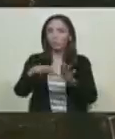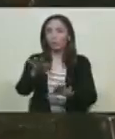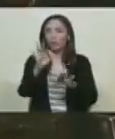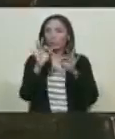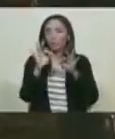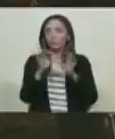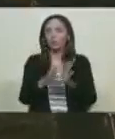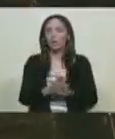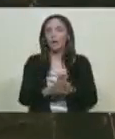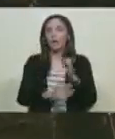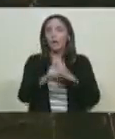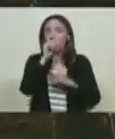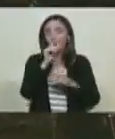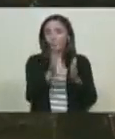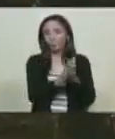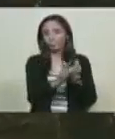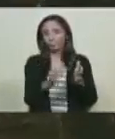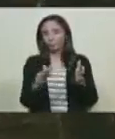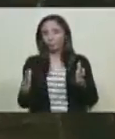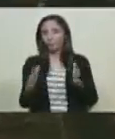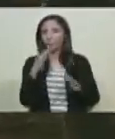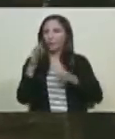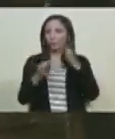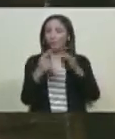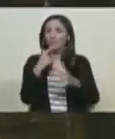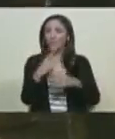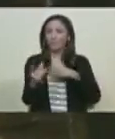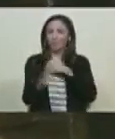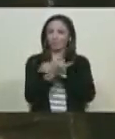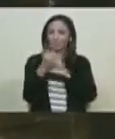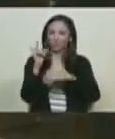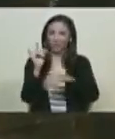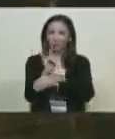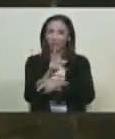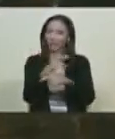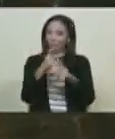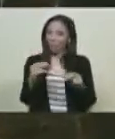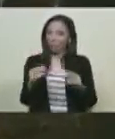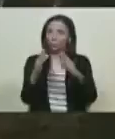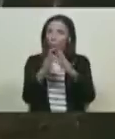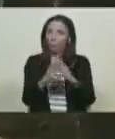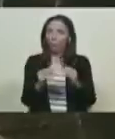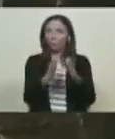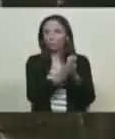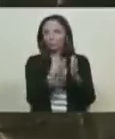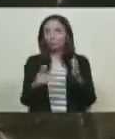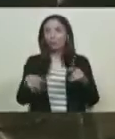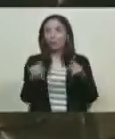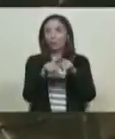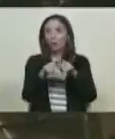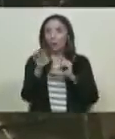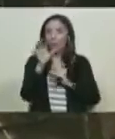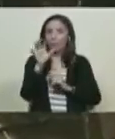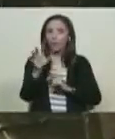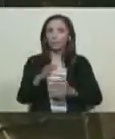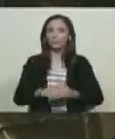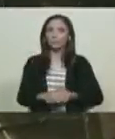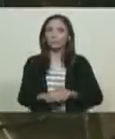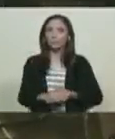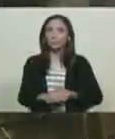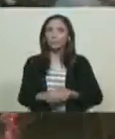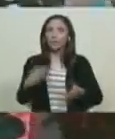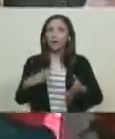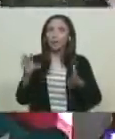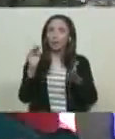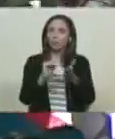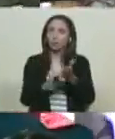venideros comicios. Aseguró que no les va a fallar a la clase trabajadora y mucho menos al país, y ratificó que será el presidente